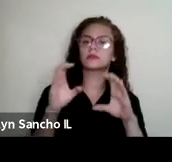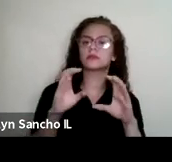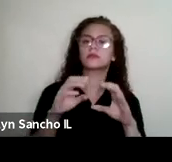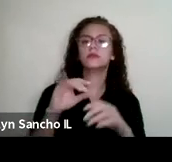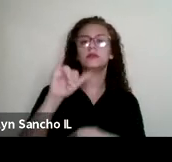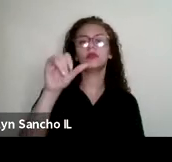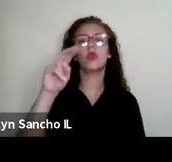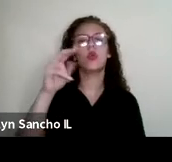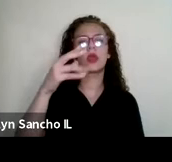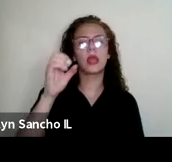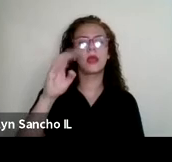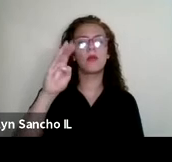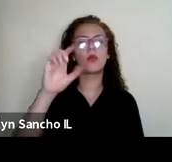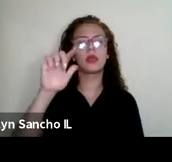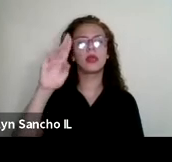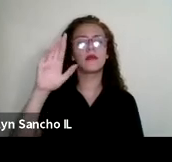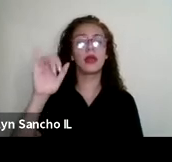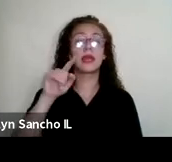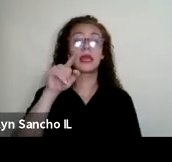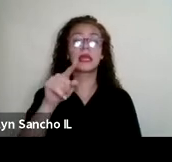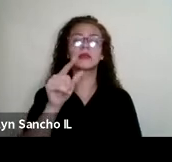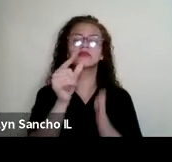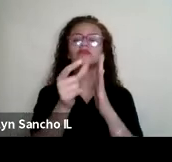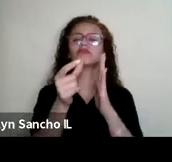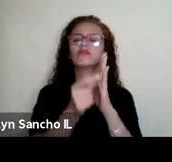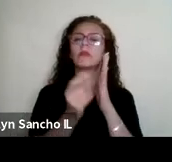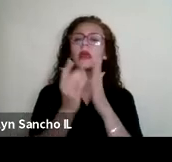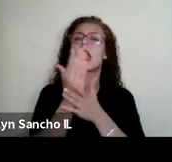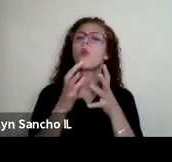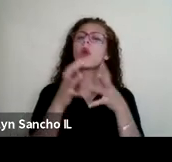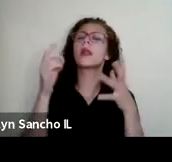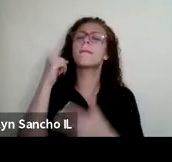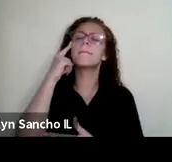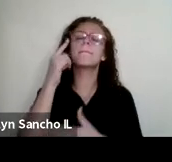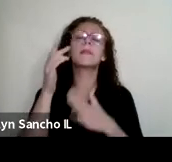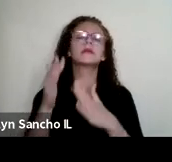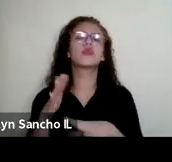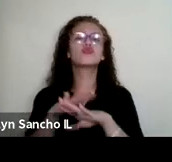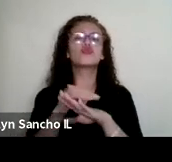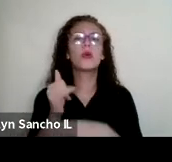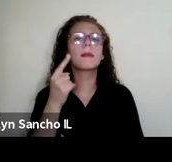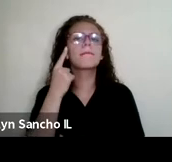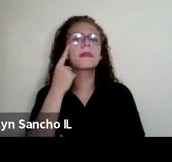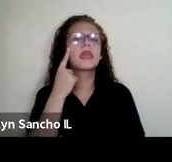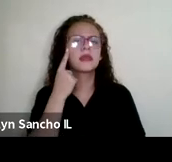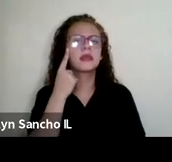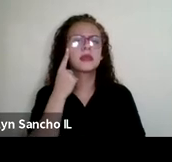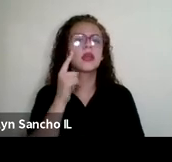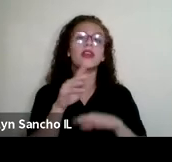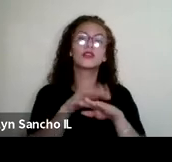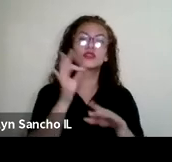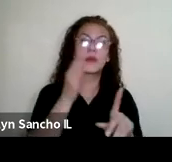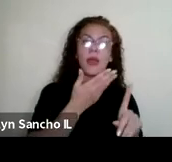Jorge Bolívar, y son extractos de algunos de los grandes pensadores sobre lo que piensan sobre la